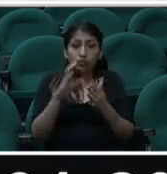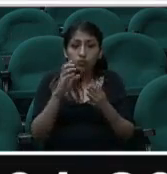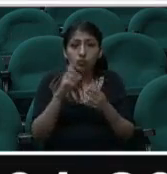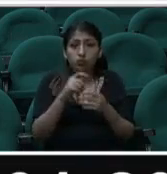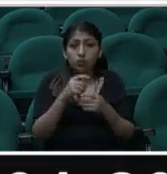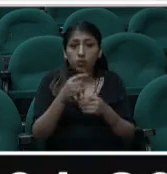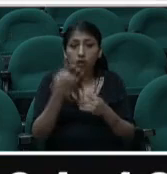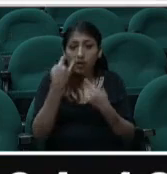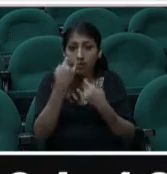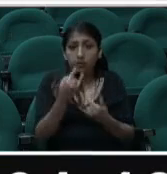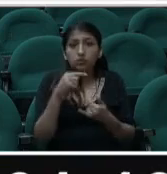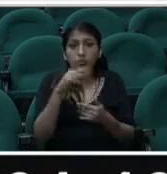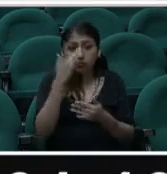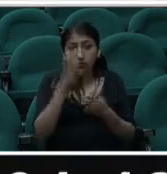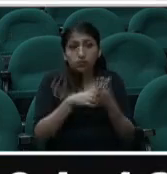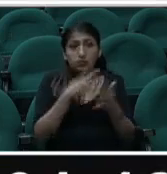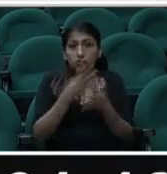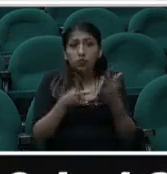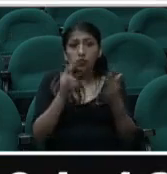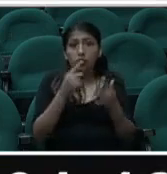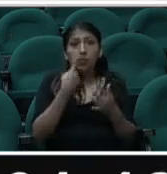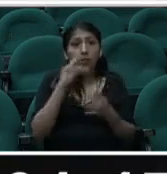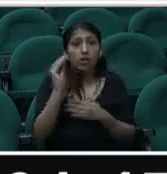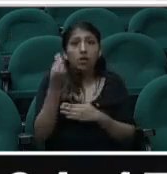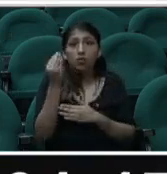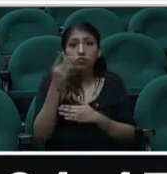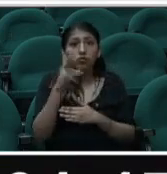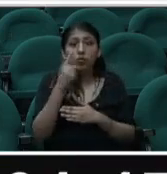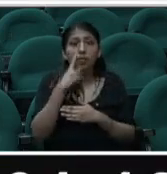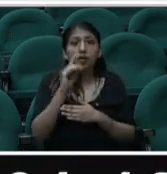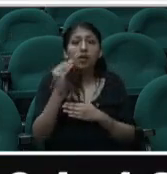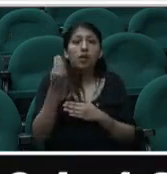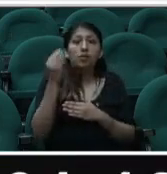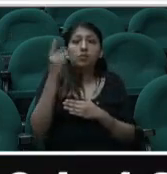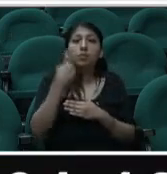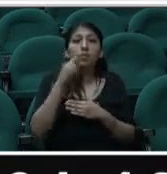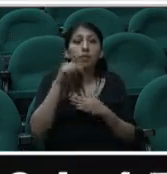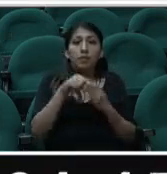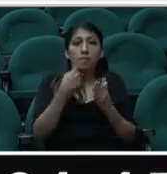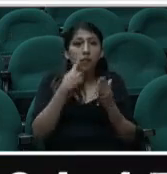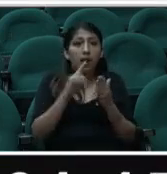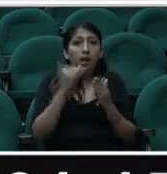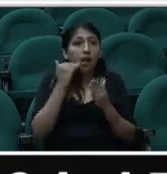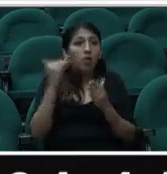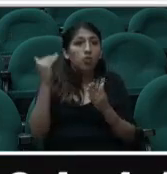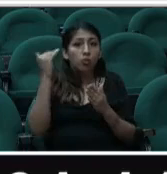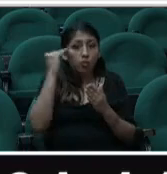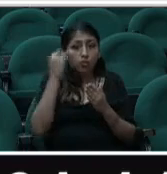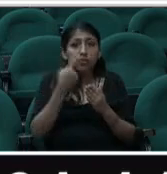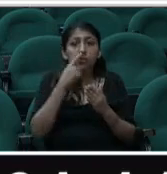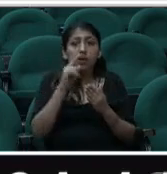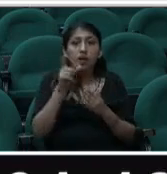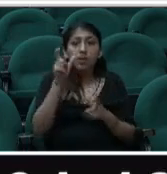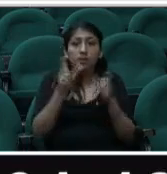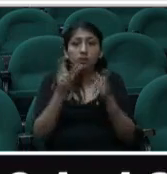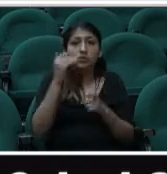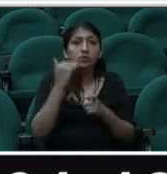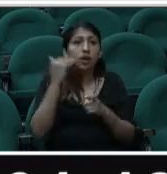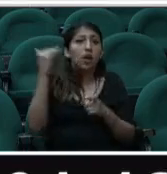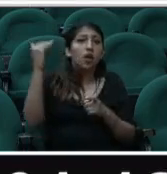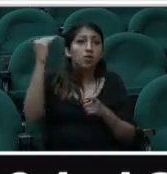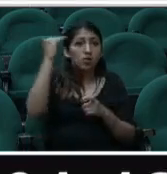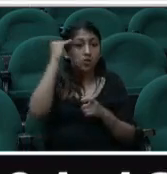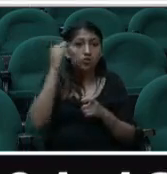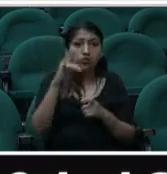estimadas y así porque esta tabla no es para los jóvenes no es para los adolescentes la tabla es únicamente para los adultos para personas mayores de edad